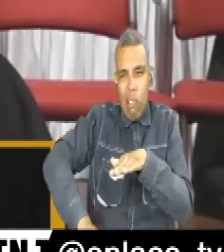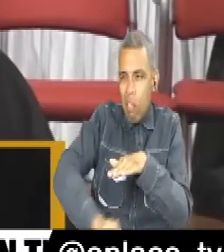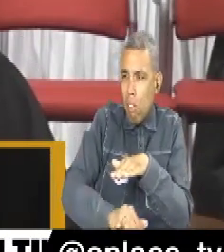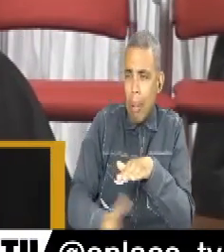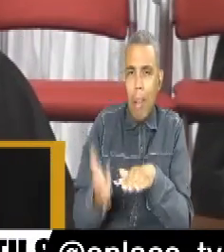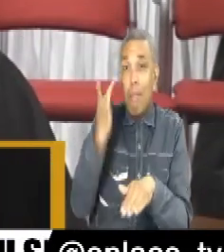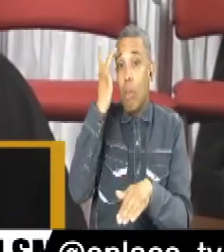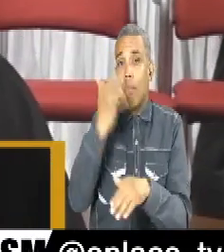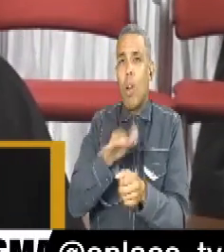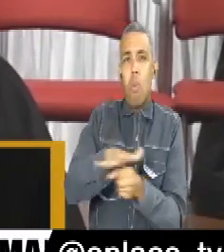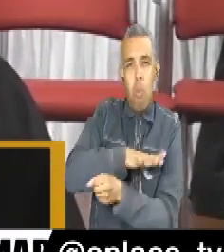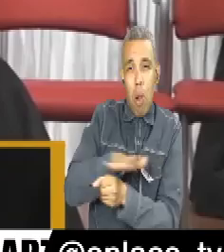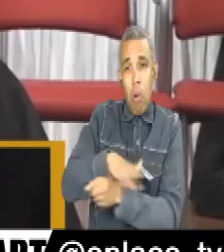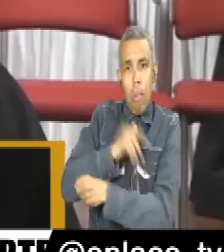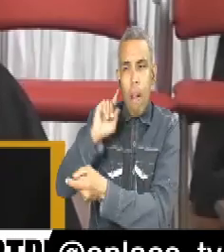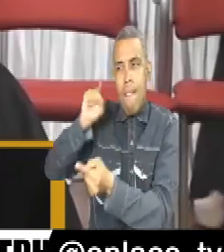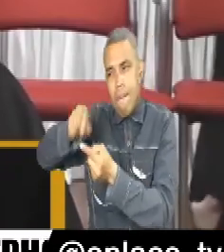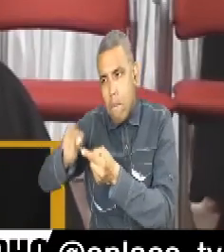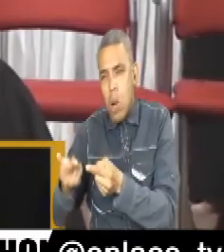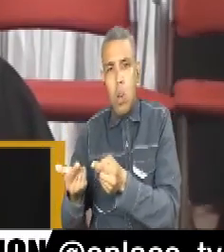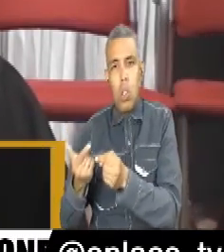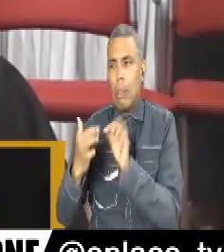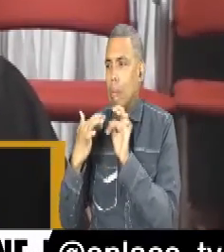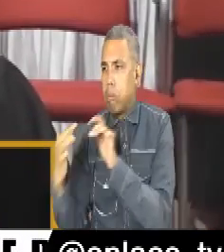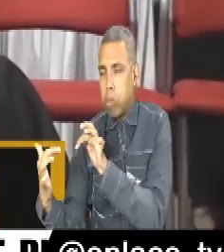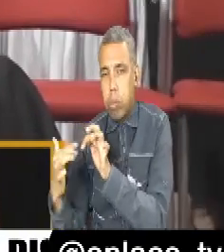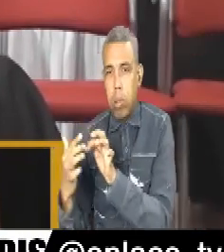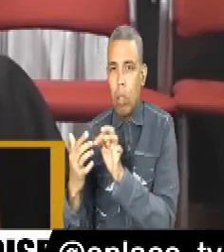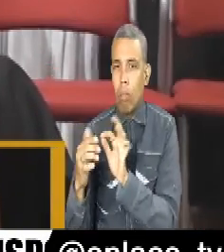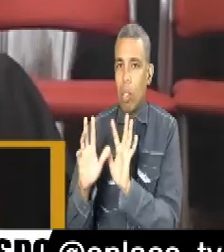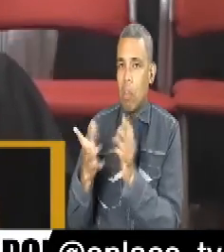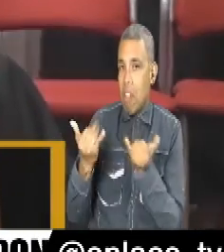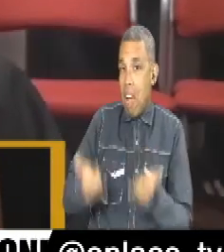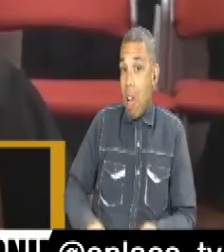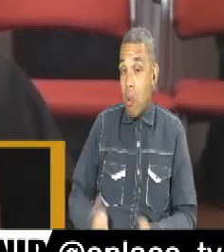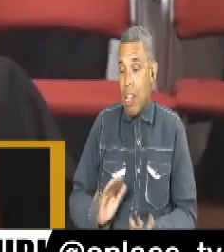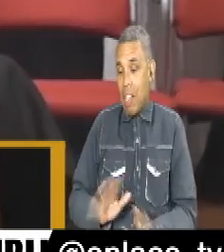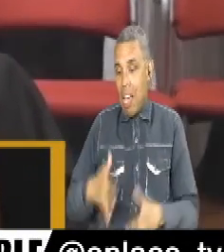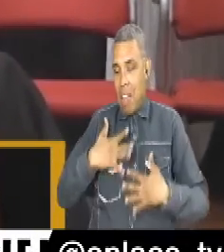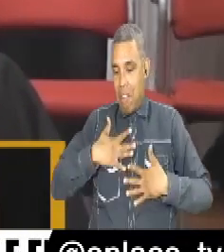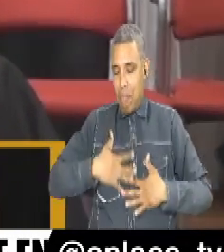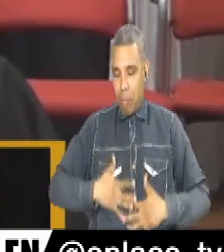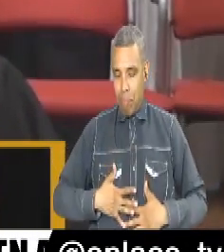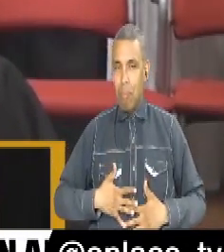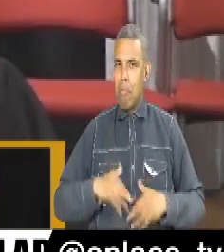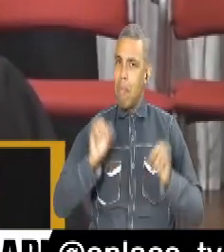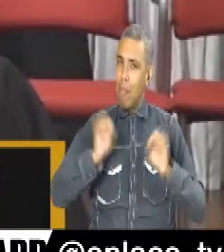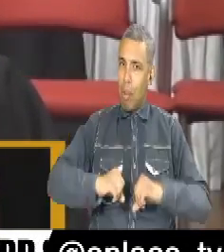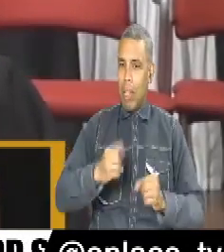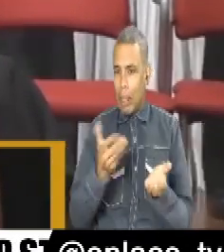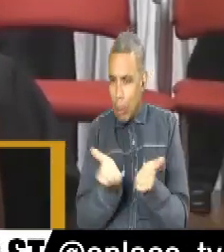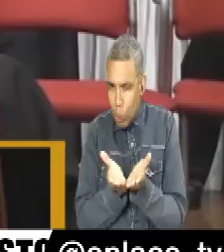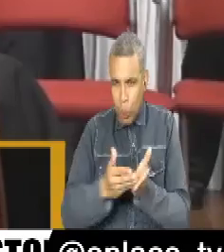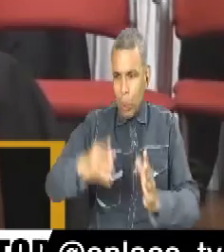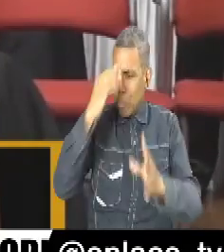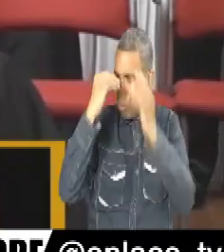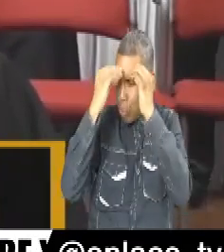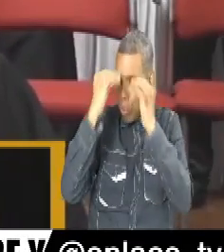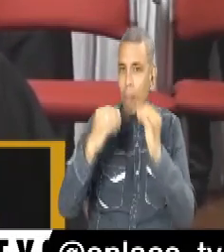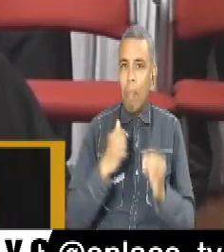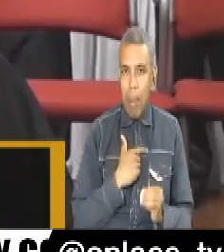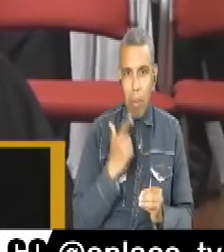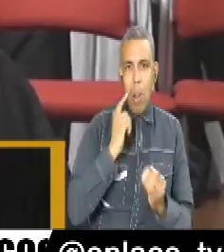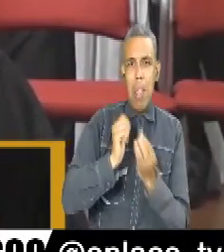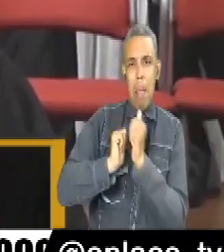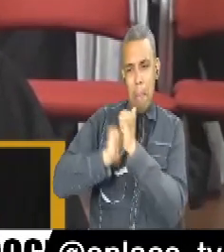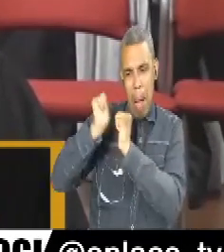dejaba tener la oportunidad de prepararnos. Hoy en día le damos gracias a Dios y al ejército a la oportunidad que nos dieron de ser unos bachilleres, fuera de que